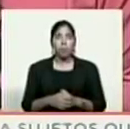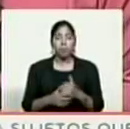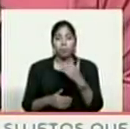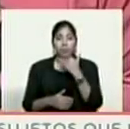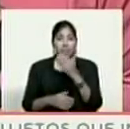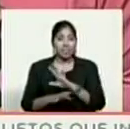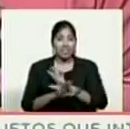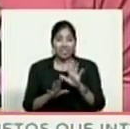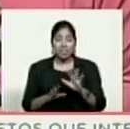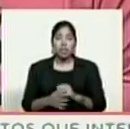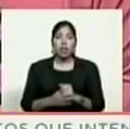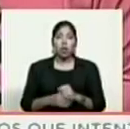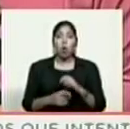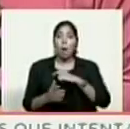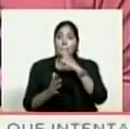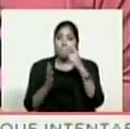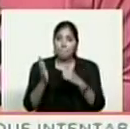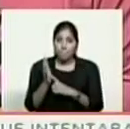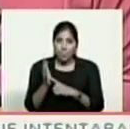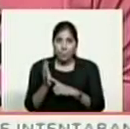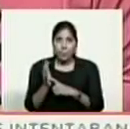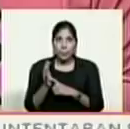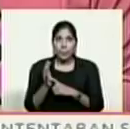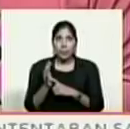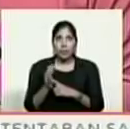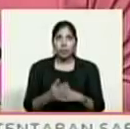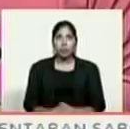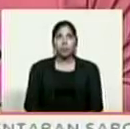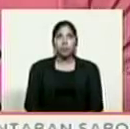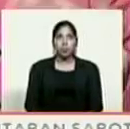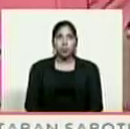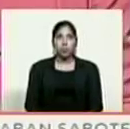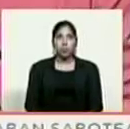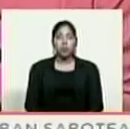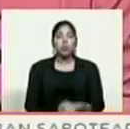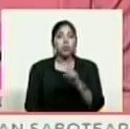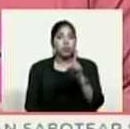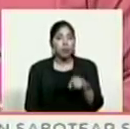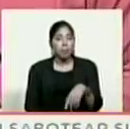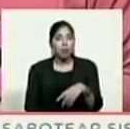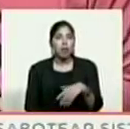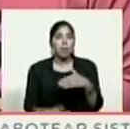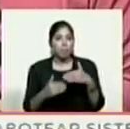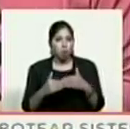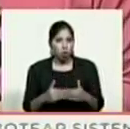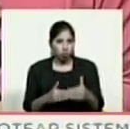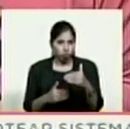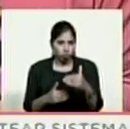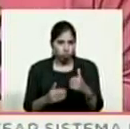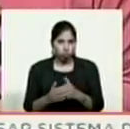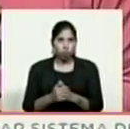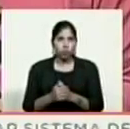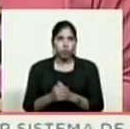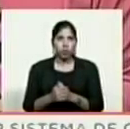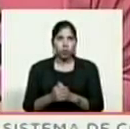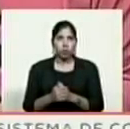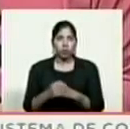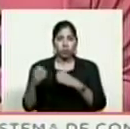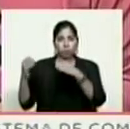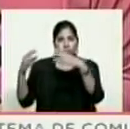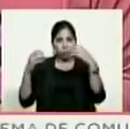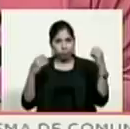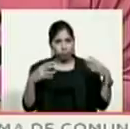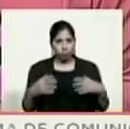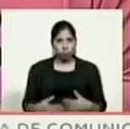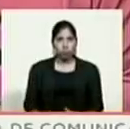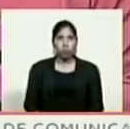el servicio de energía eléctrica en todo el territorio nacional. Igualmente informaba que en las próximas horas será restablecido el servicio de agua en la